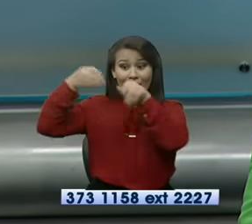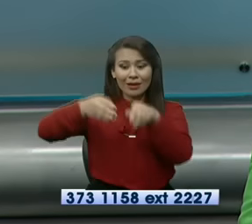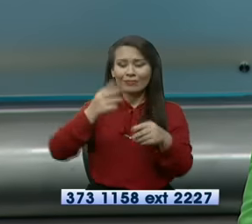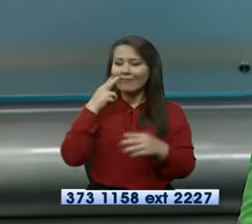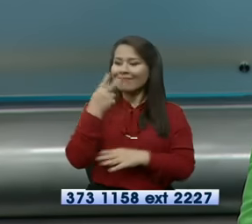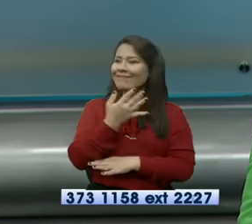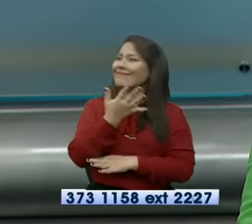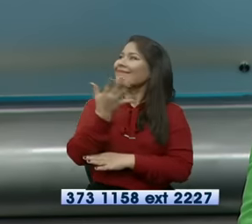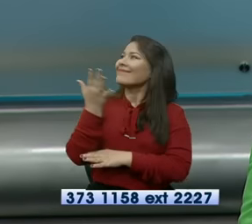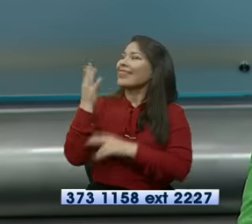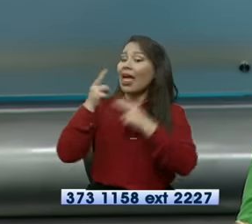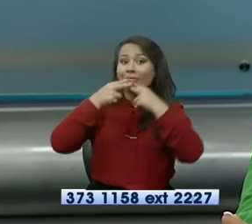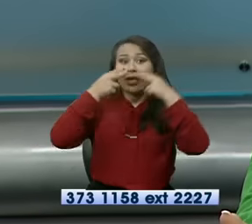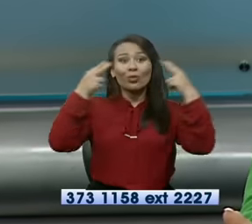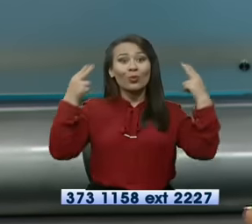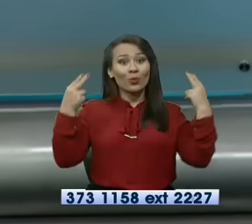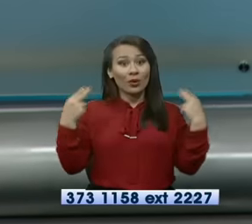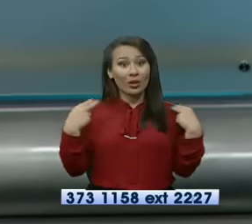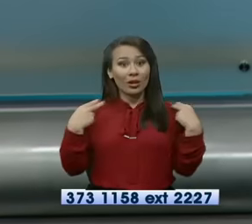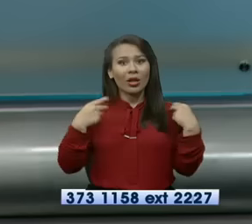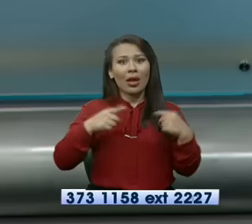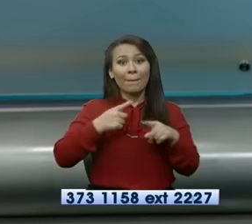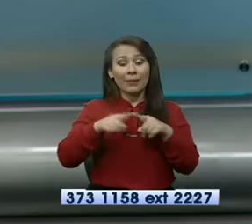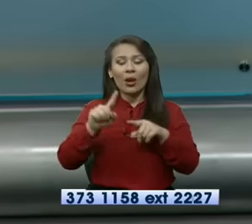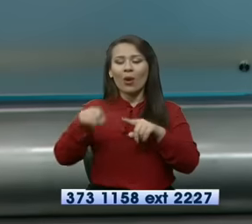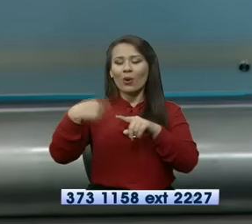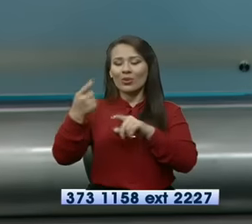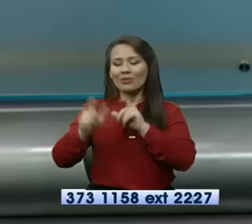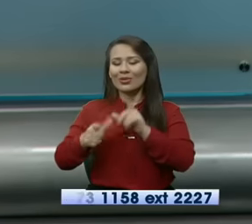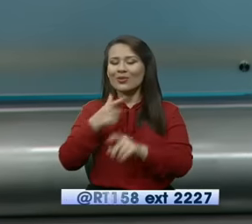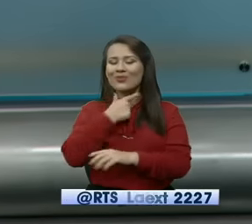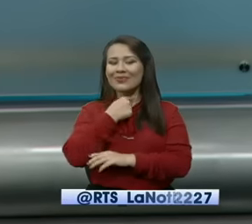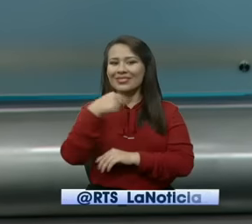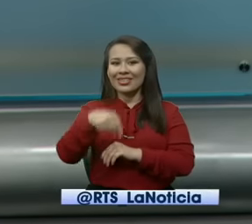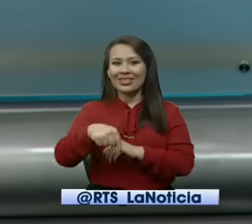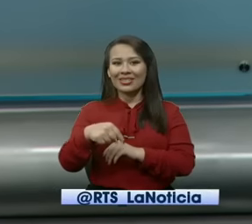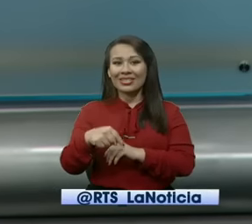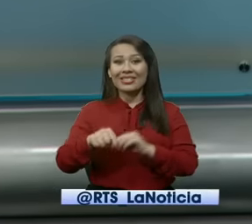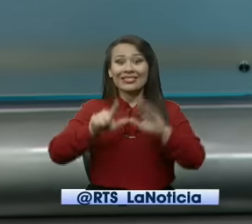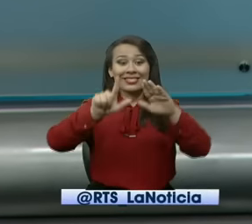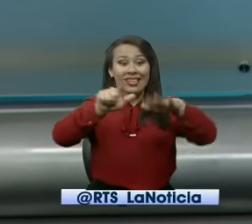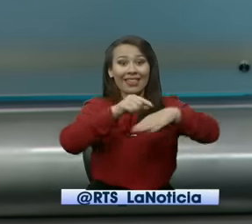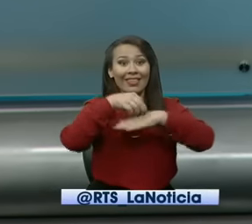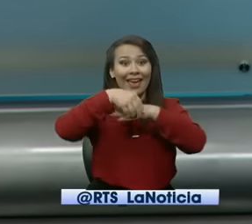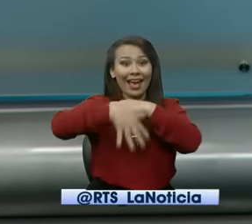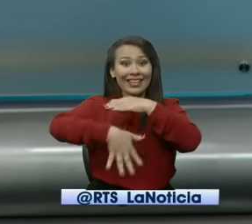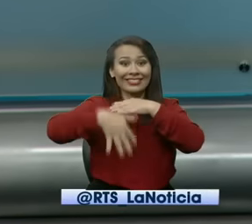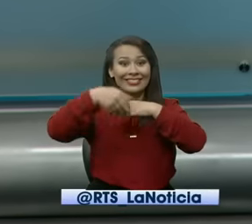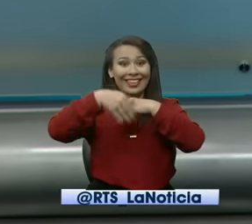entorno natural pero sin lugar a dudas los mayores atractivos del lugar son sus siete